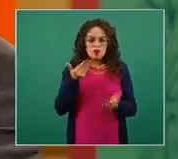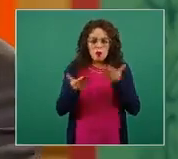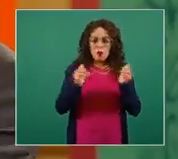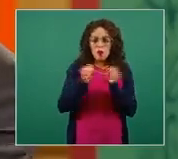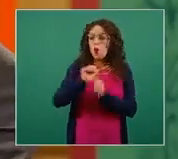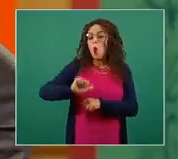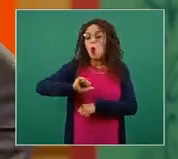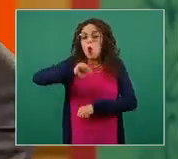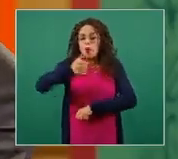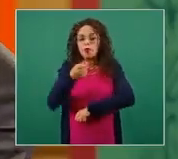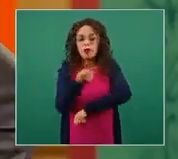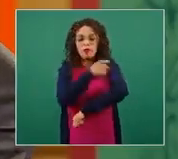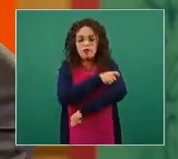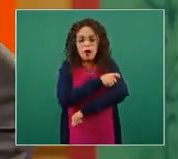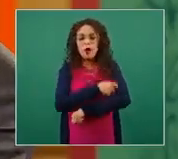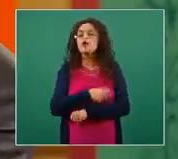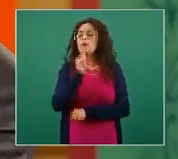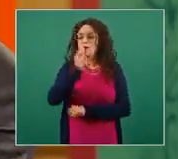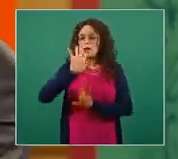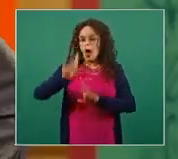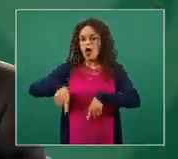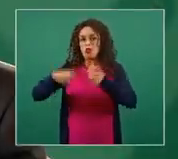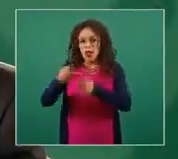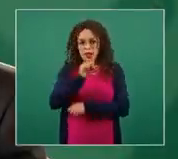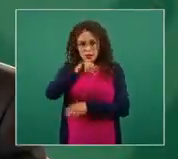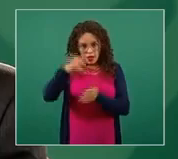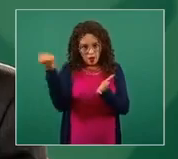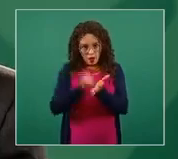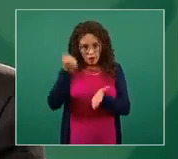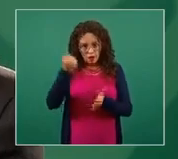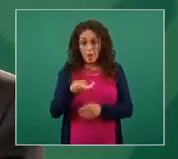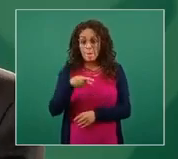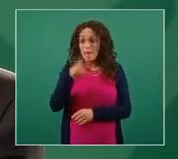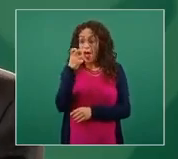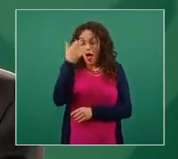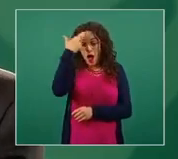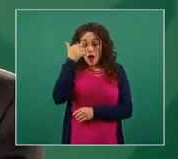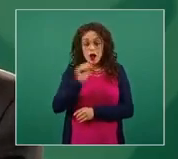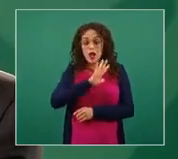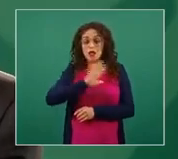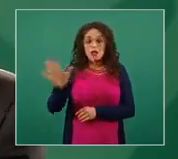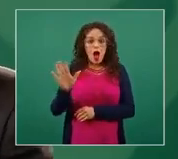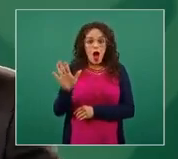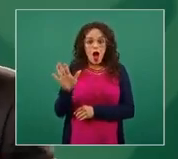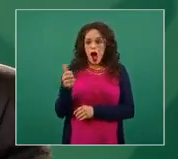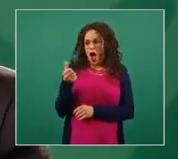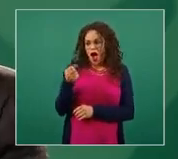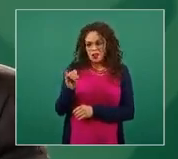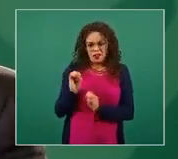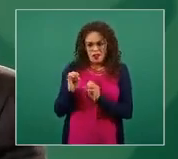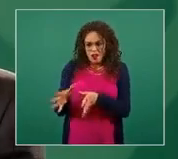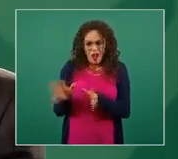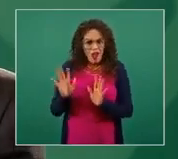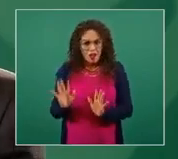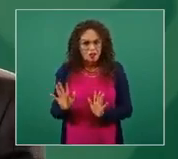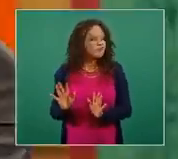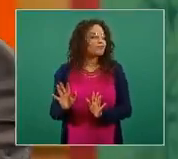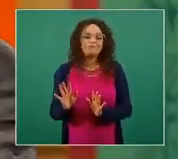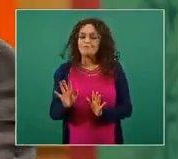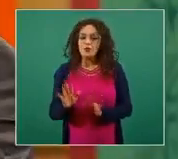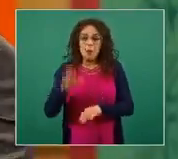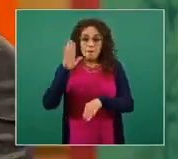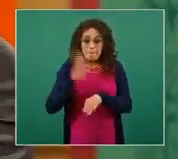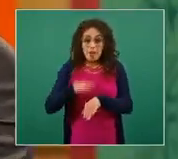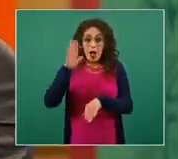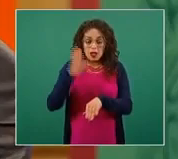vacunas que también han sido autorizadas. Pero no debemos pensar que ahí se va a quedar la historia. Conforme se acumulen más datos